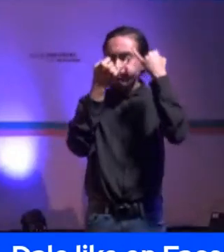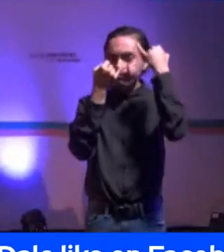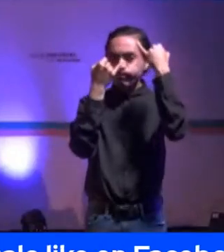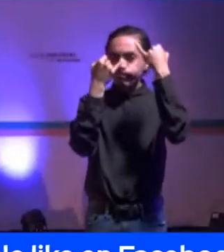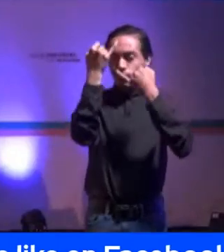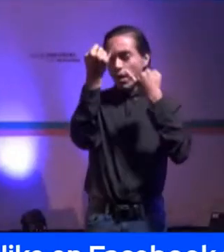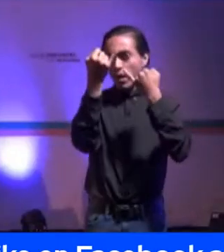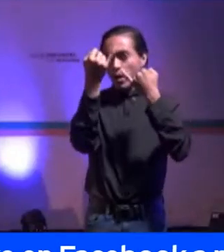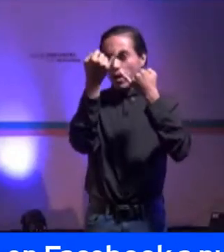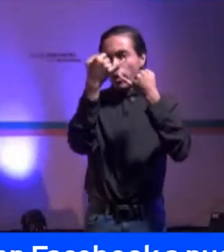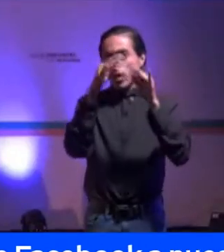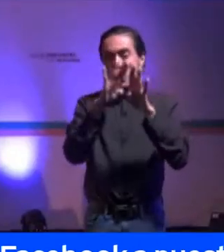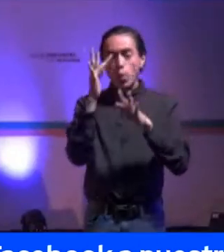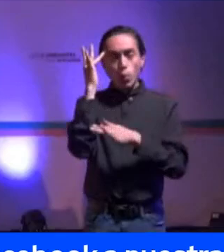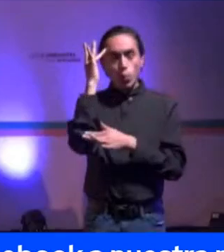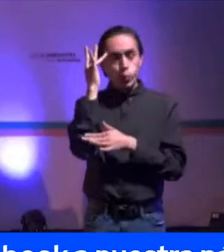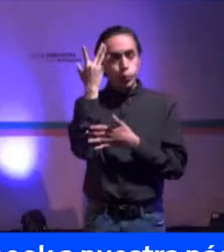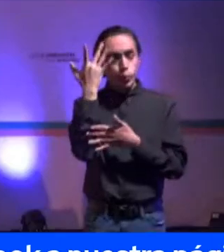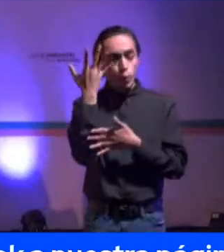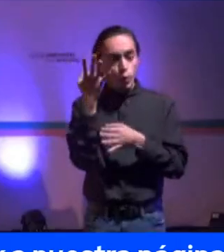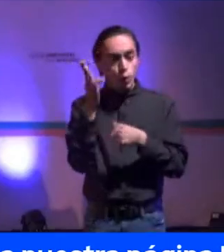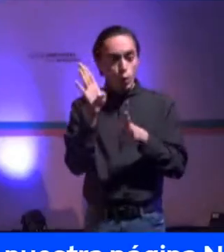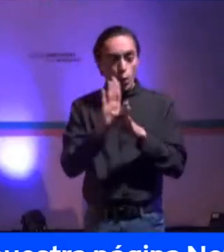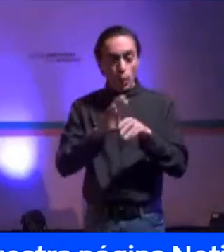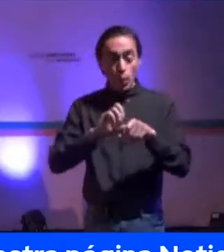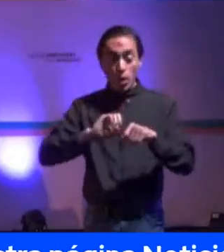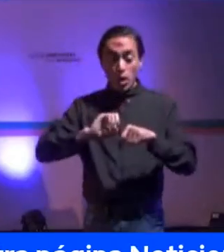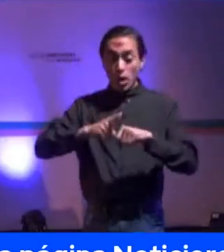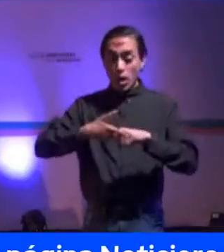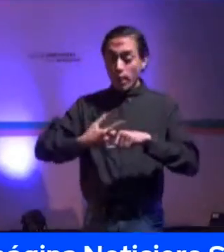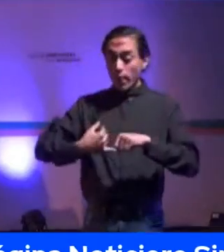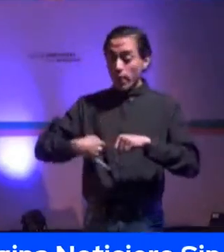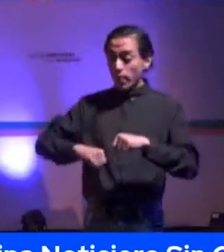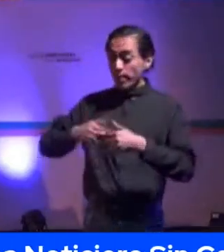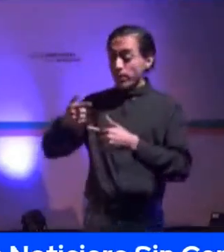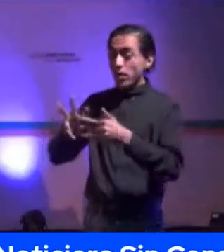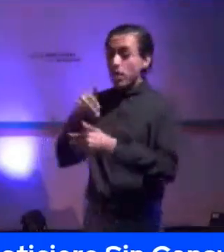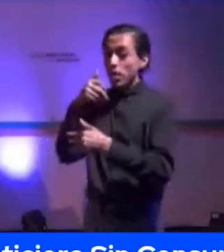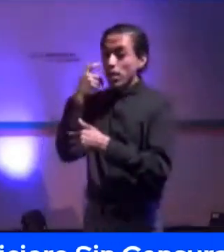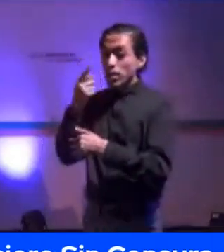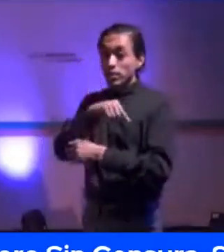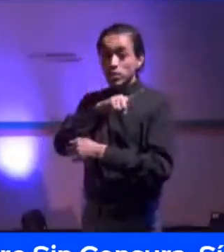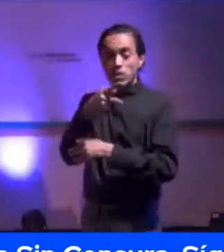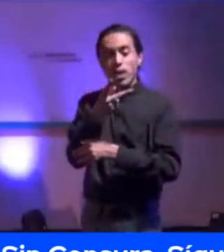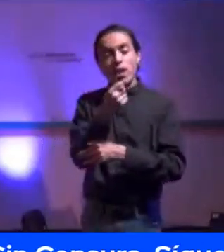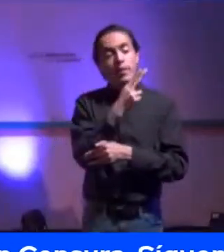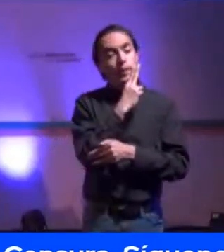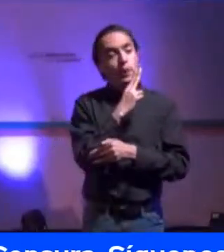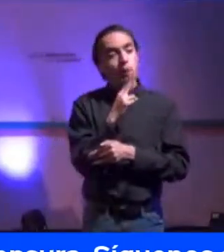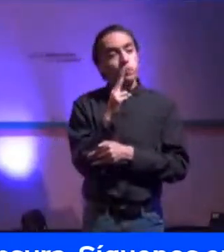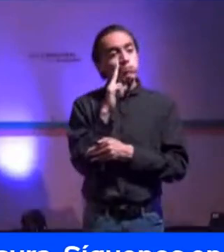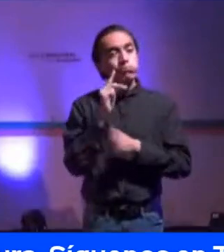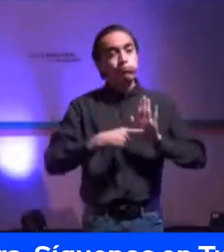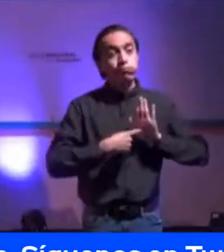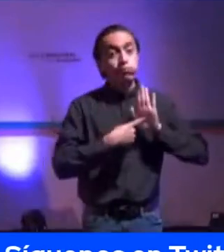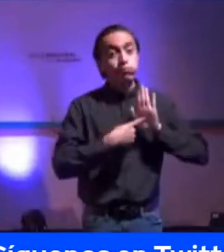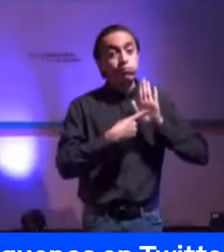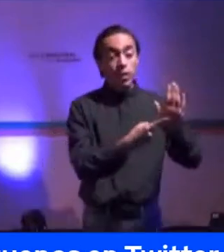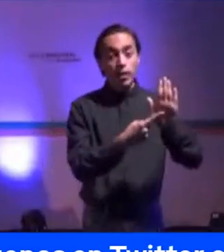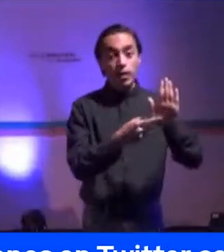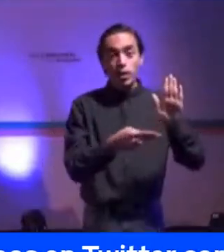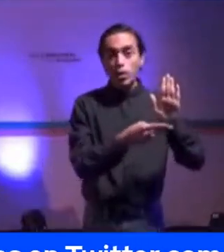o se hacía de una serie de intereses y a ustedes les proyectaban las noticias. Y ustedes